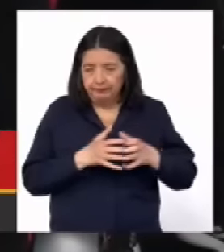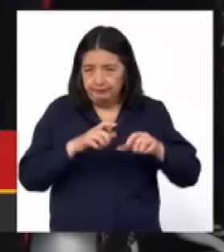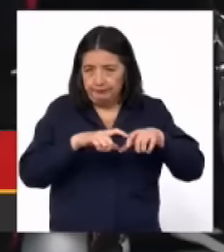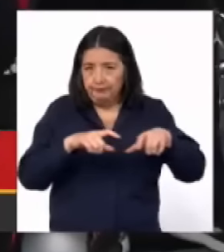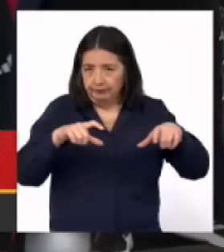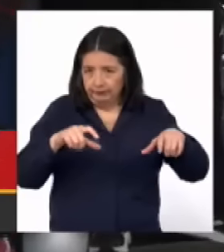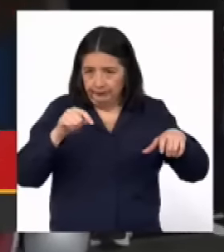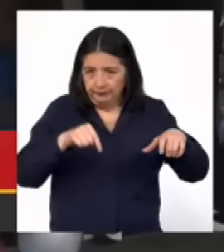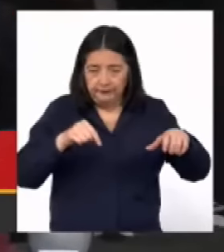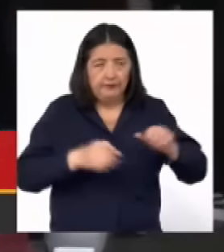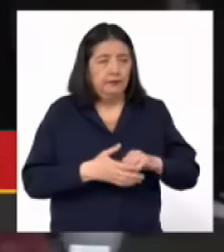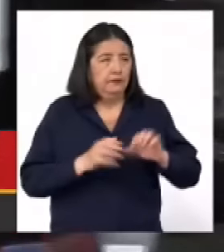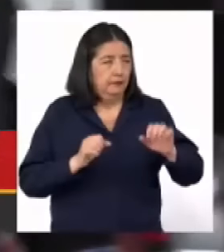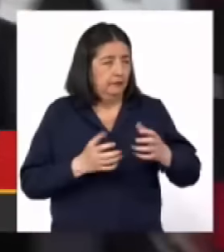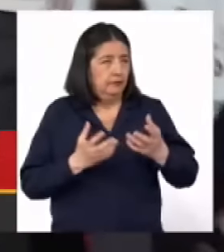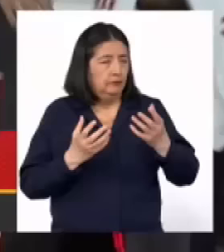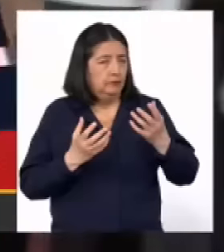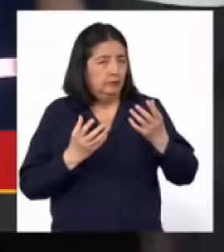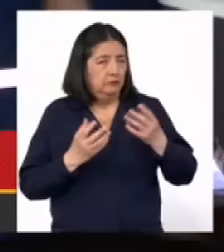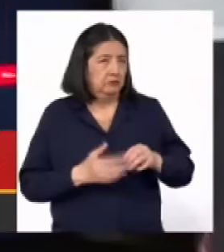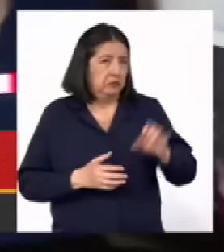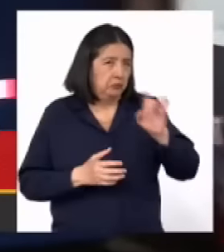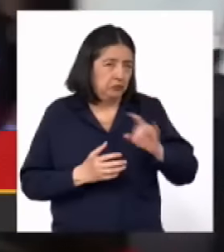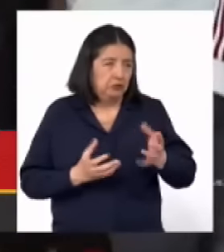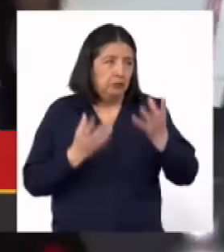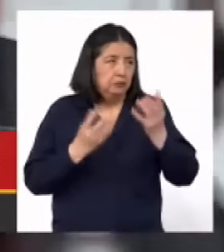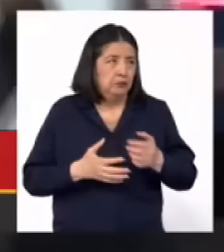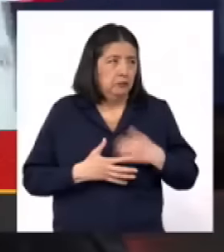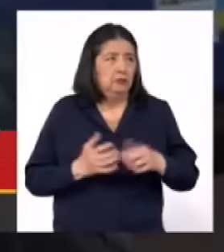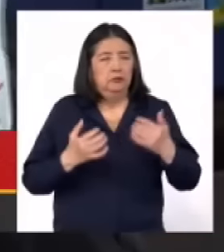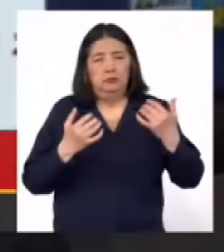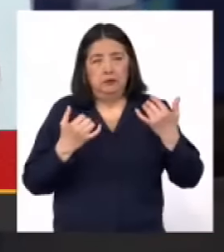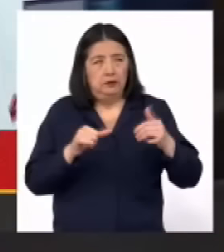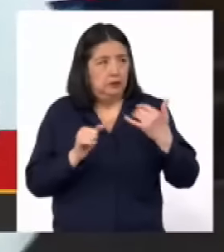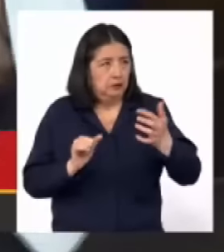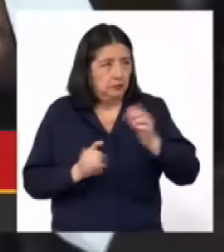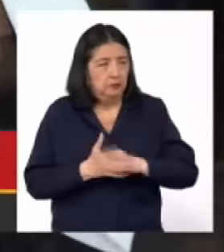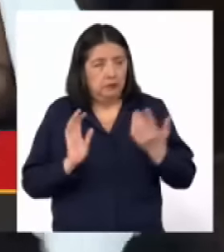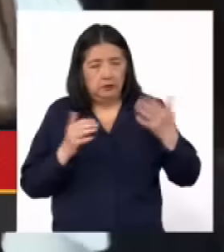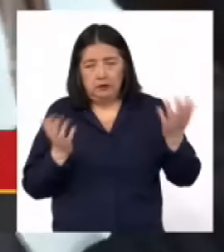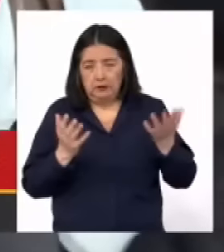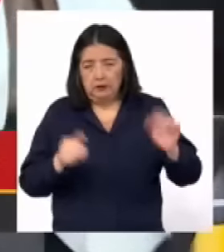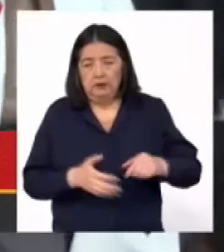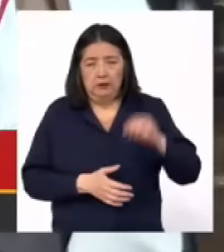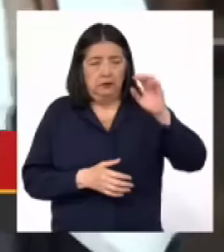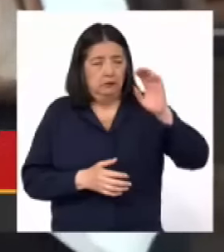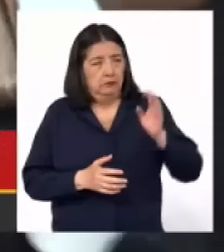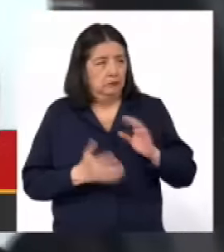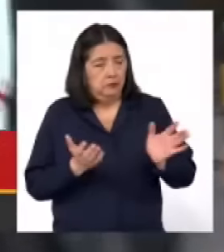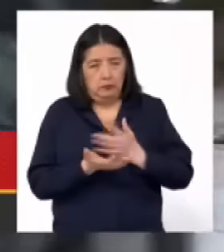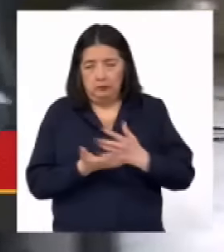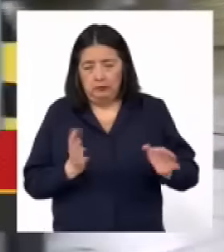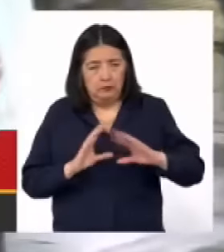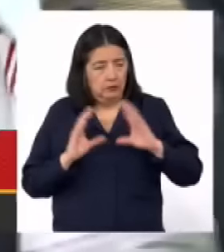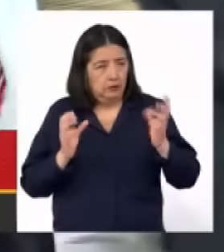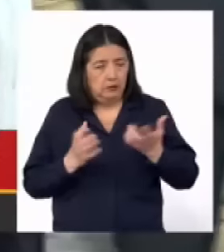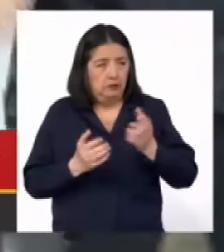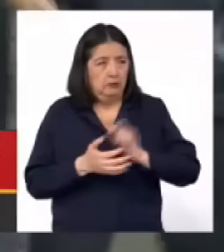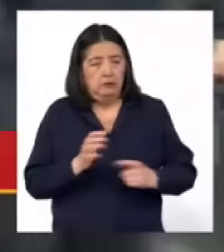un estadio que es poco utilizado, digamos, para el Brasileirão, porque aquí en Brasilia no hay ningún equipo